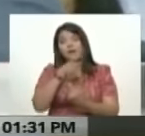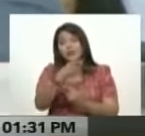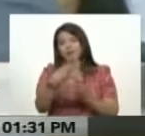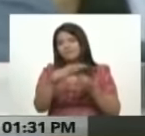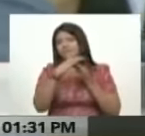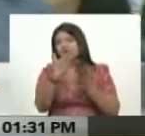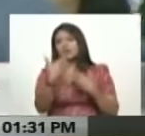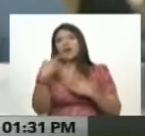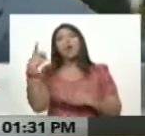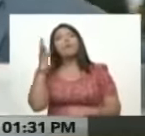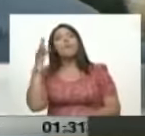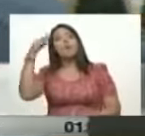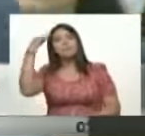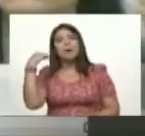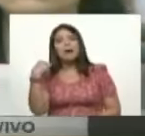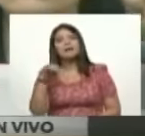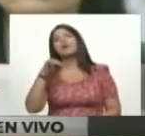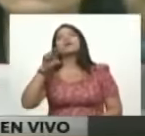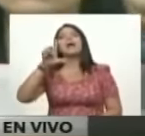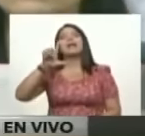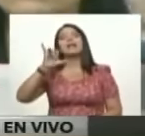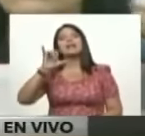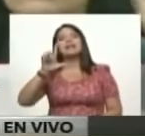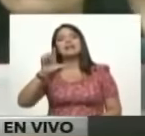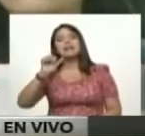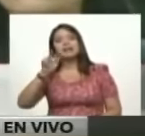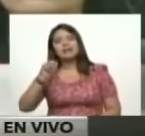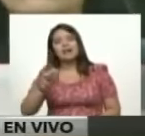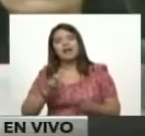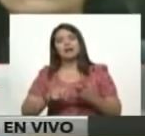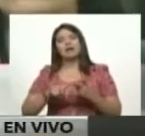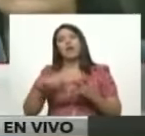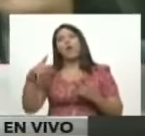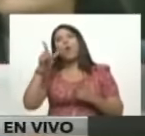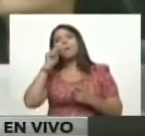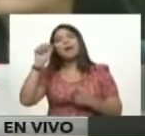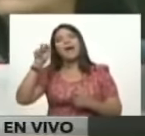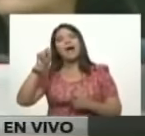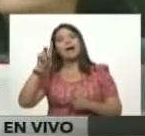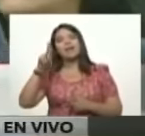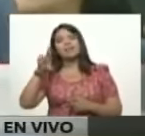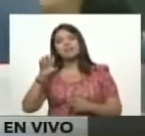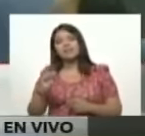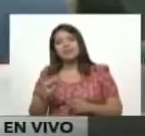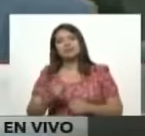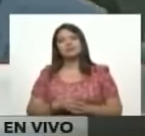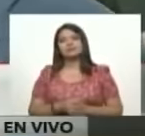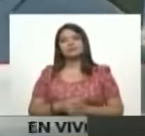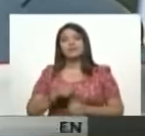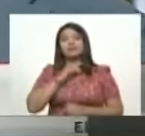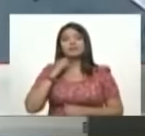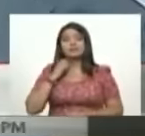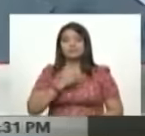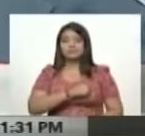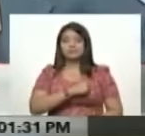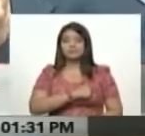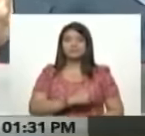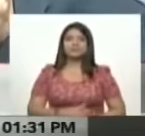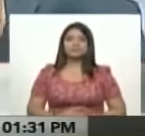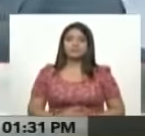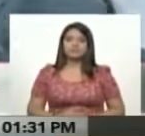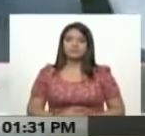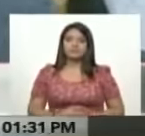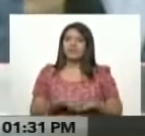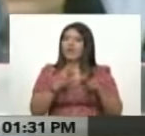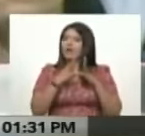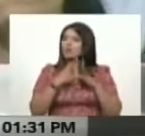María Corina, Lilian Tintori, Andrés Velázquez, que también está aquí con nosotros, el nuncio apostólico. A